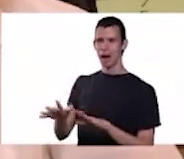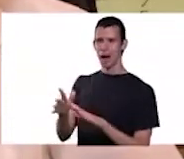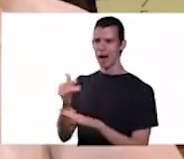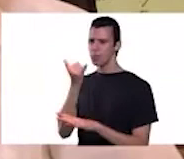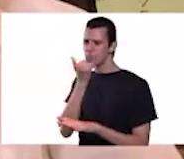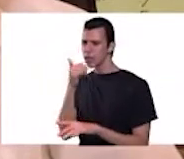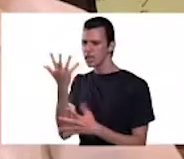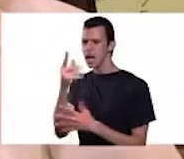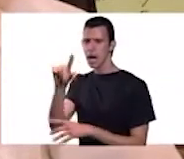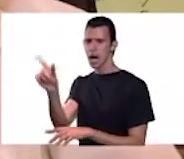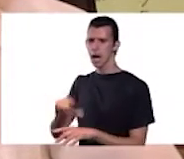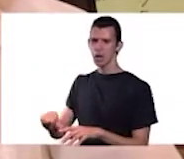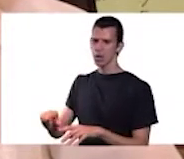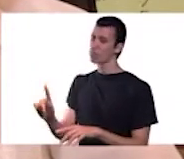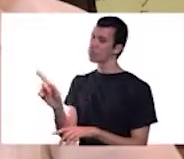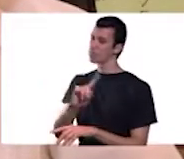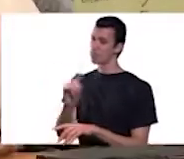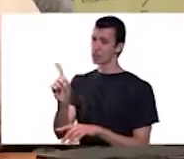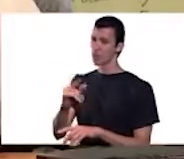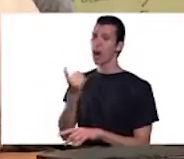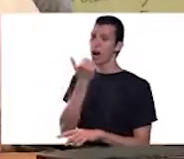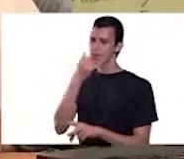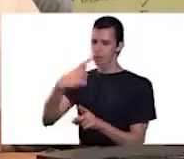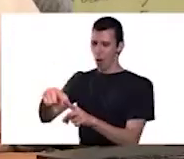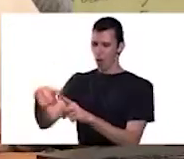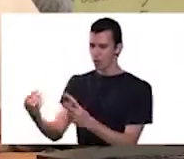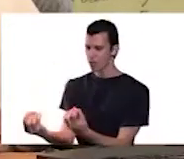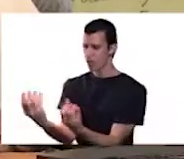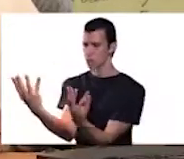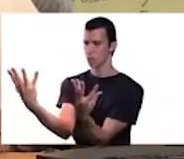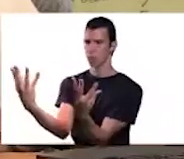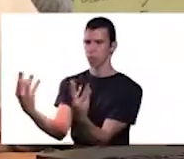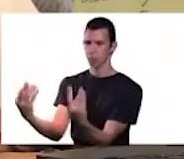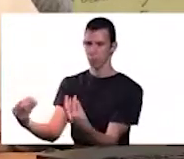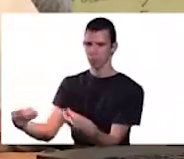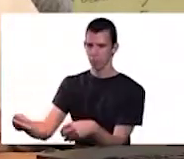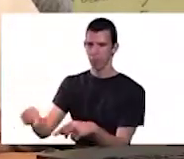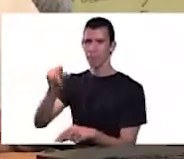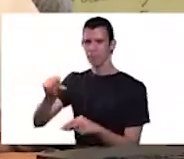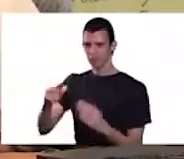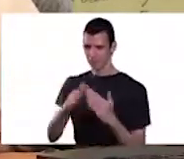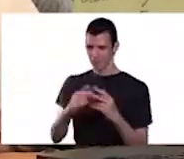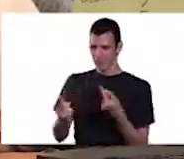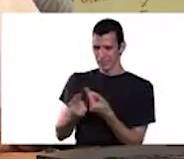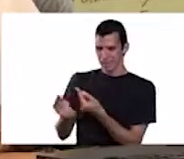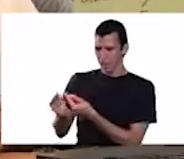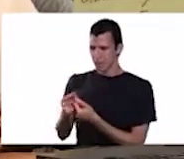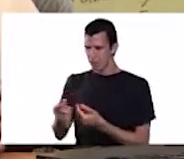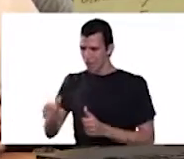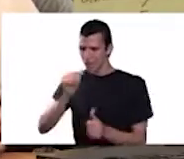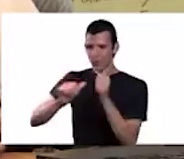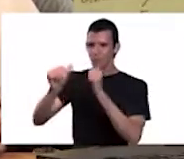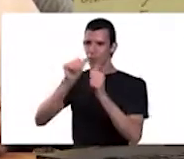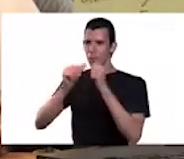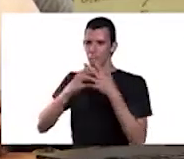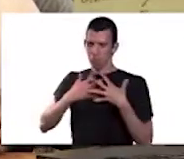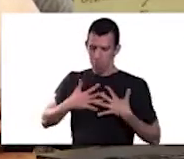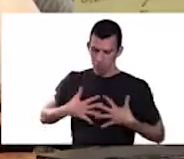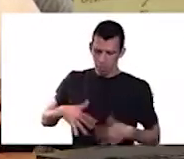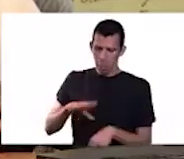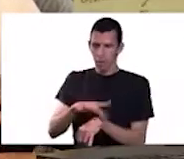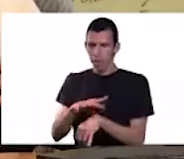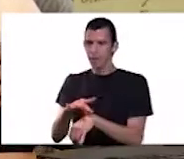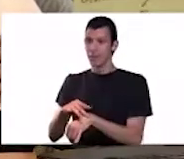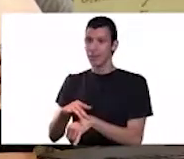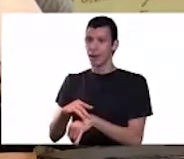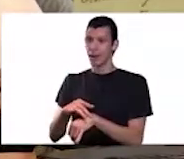río va a estar en condiciones desfavorables, también las plantas, esa agua no se puede consumir, en